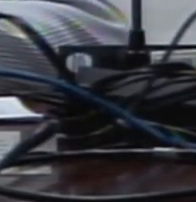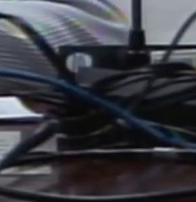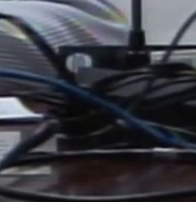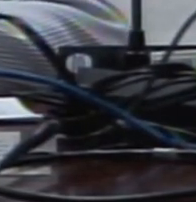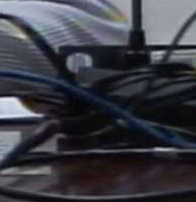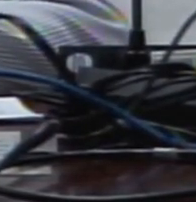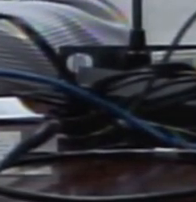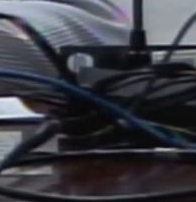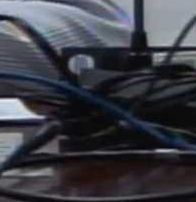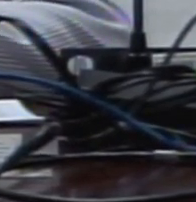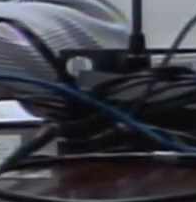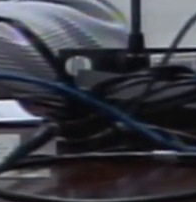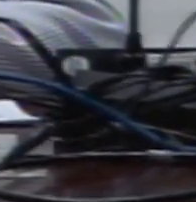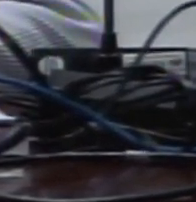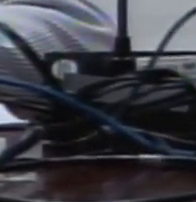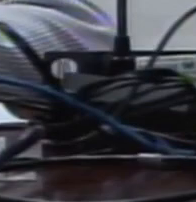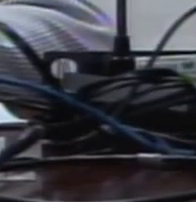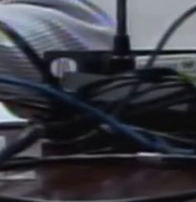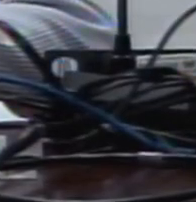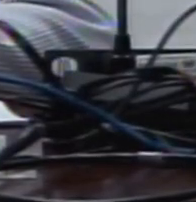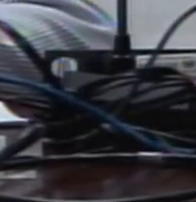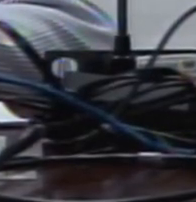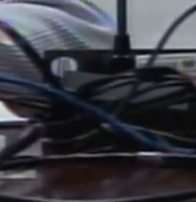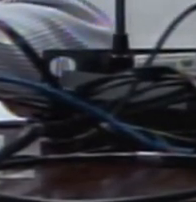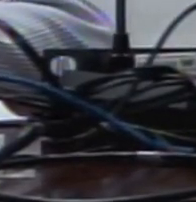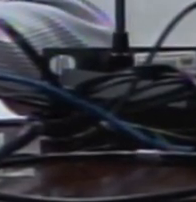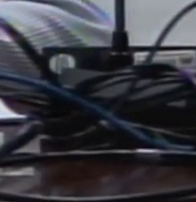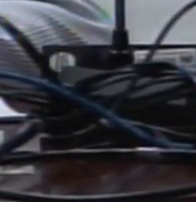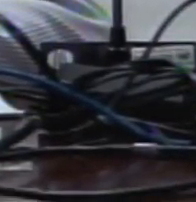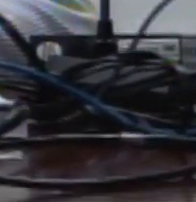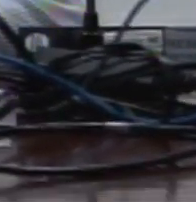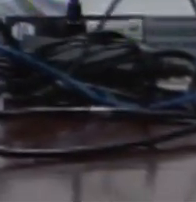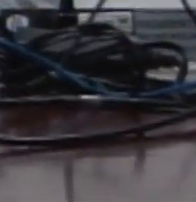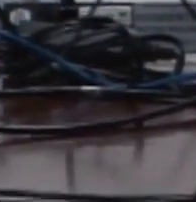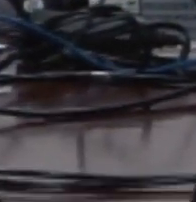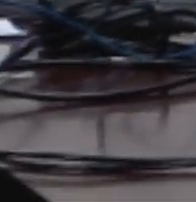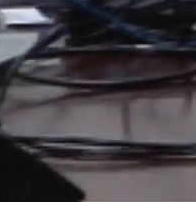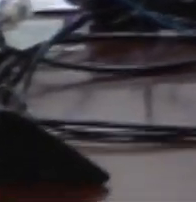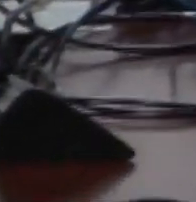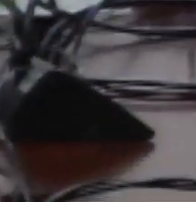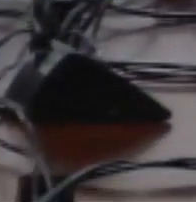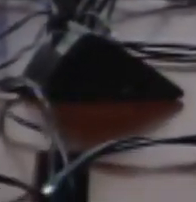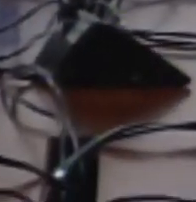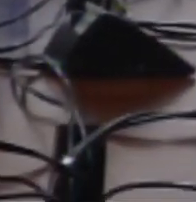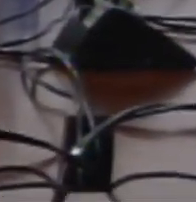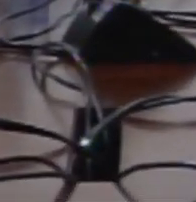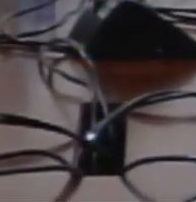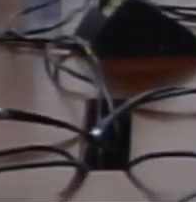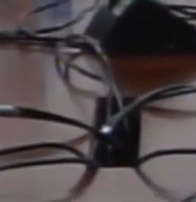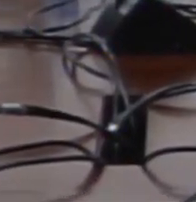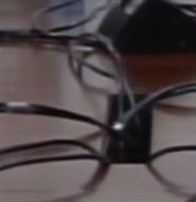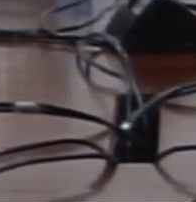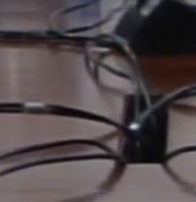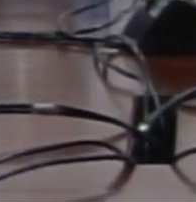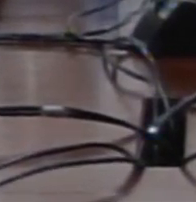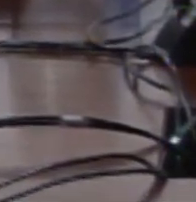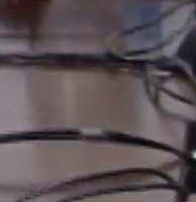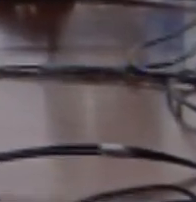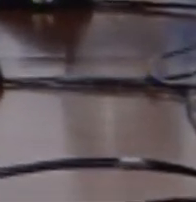aprueban legislaciones en las que lleva implícita la erogación de fondos por parte del Estado para